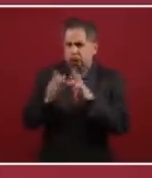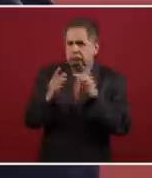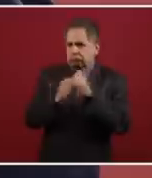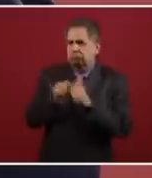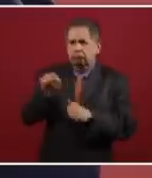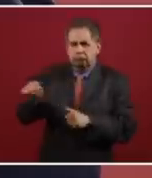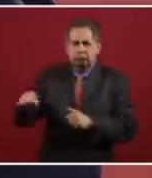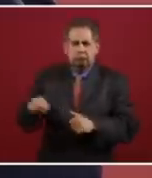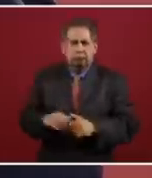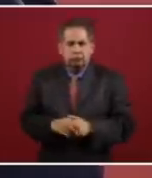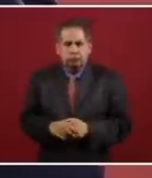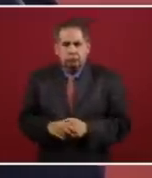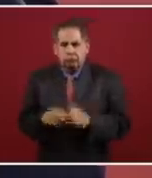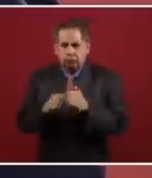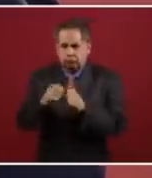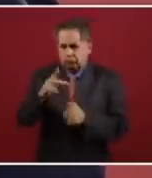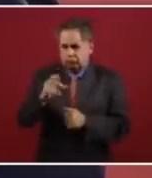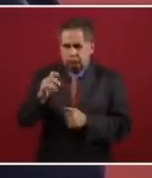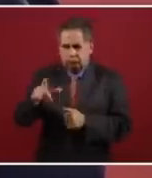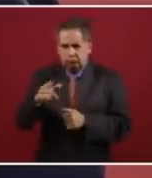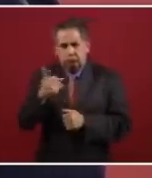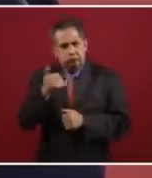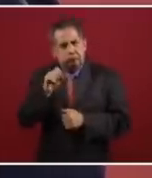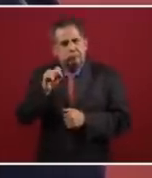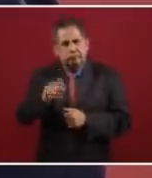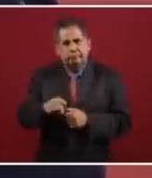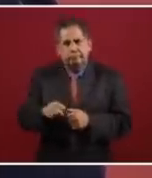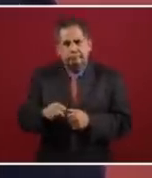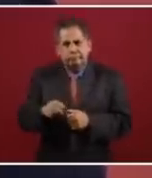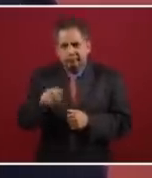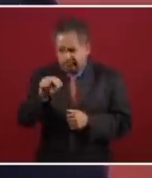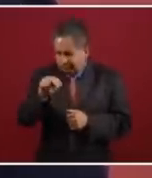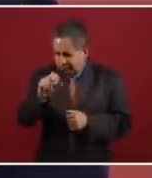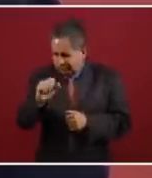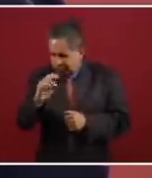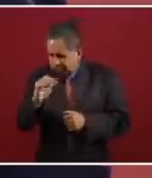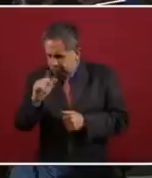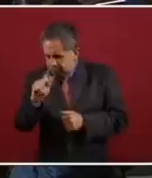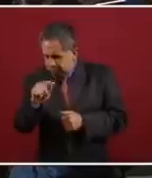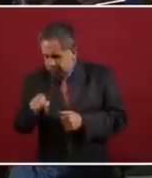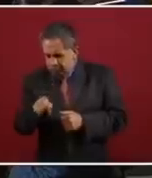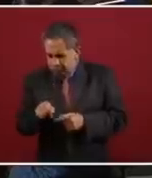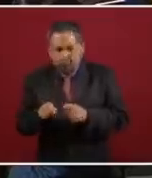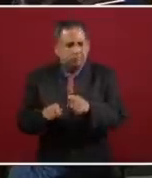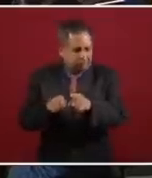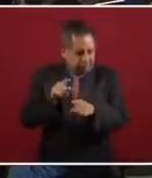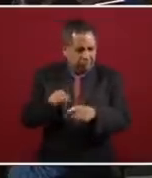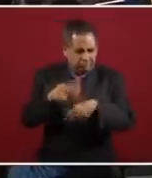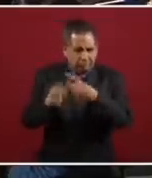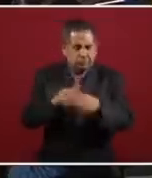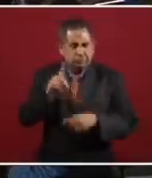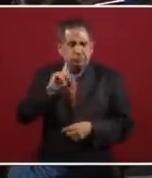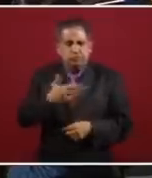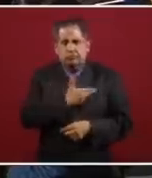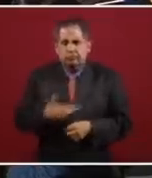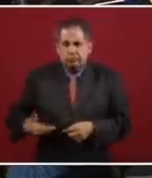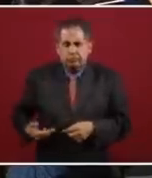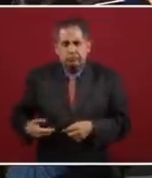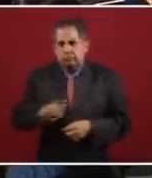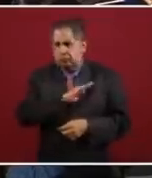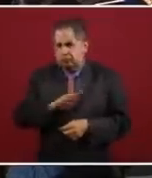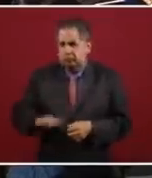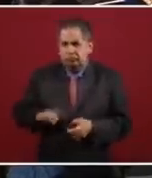comunicación con Paul. Y ahí es Naucalpan, ¿verdad? En Naucalpan, sí. Ahí también la presidenta municipal